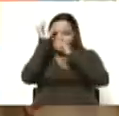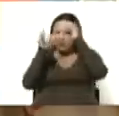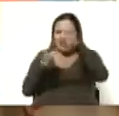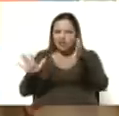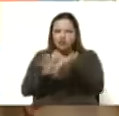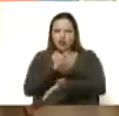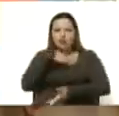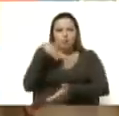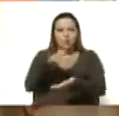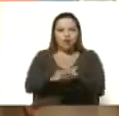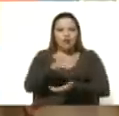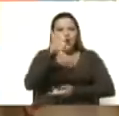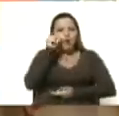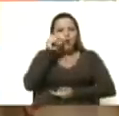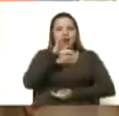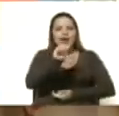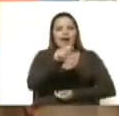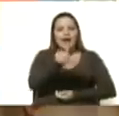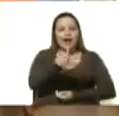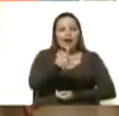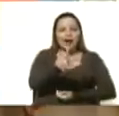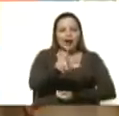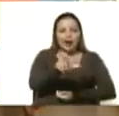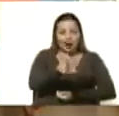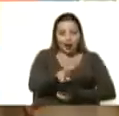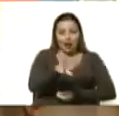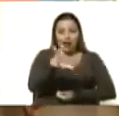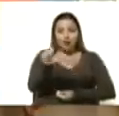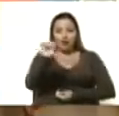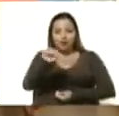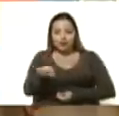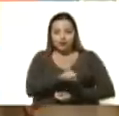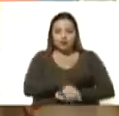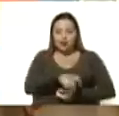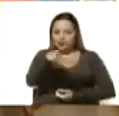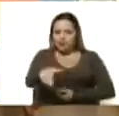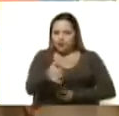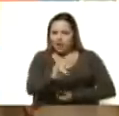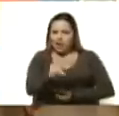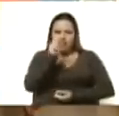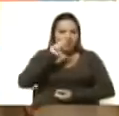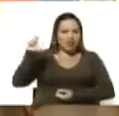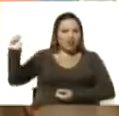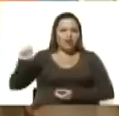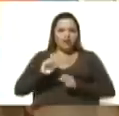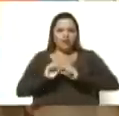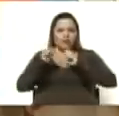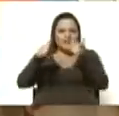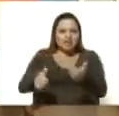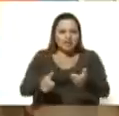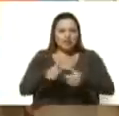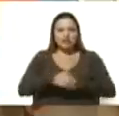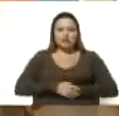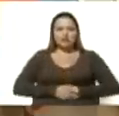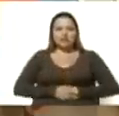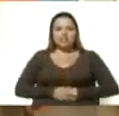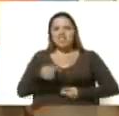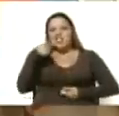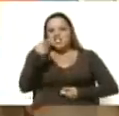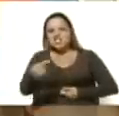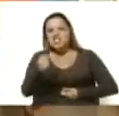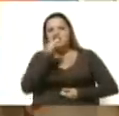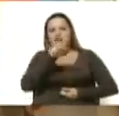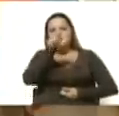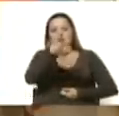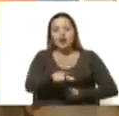que dio los aportes, vamos a decir de carácter teórico, para inicialmente referir que a Carlos